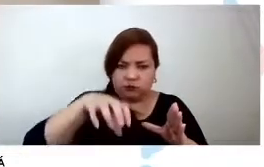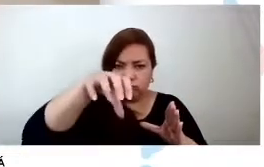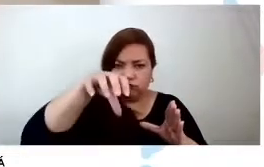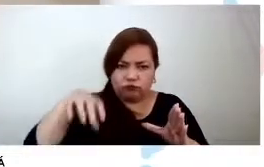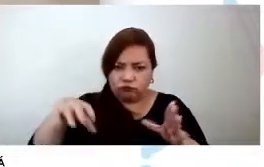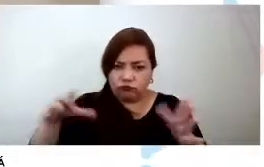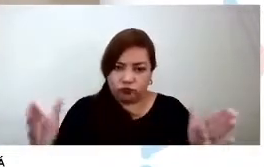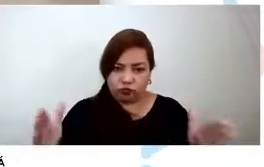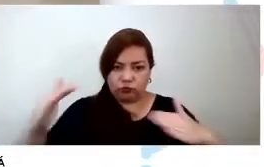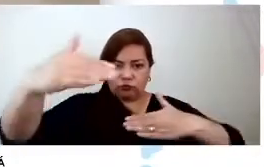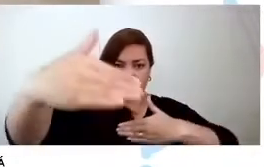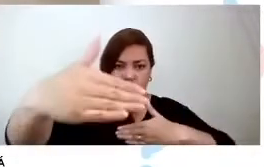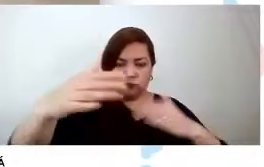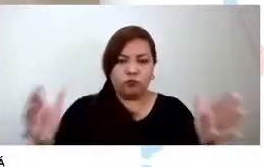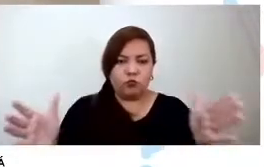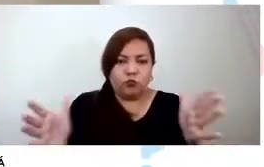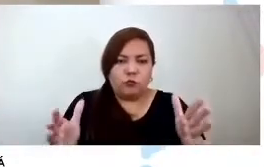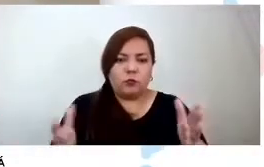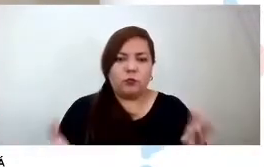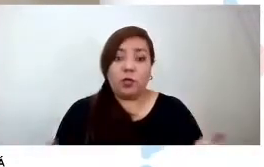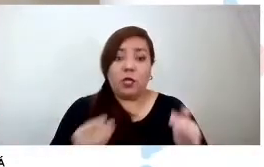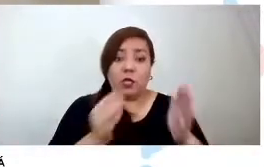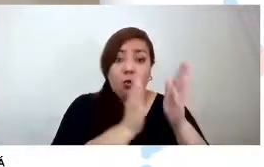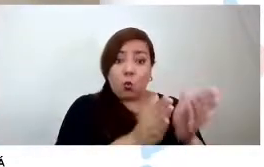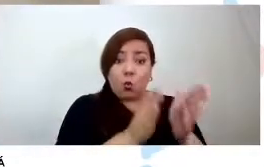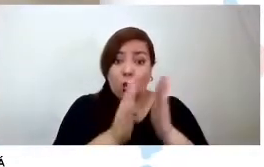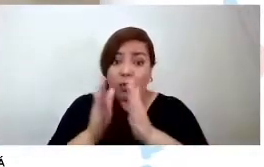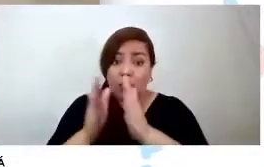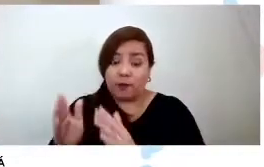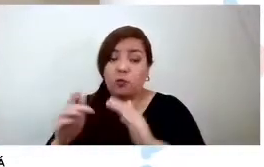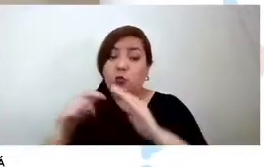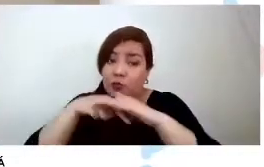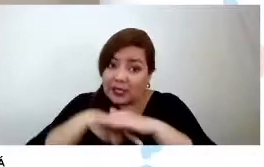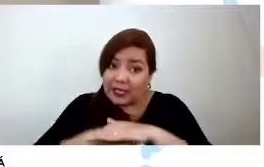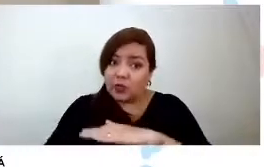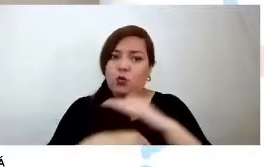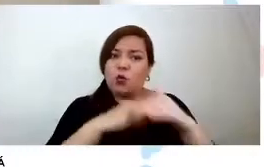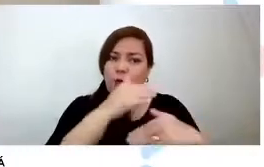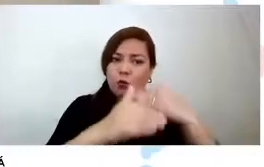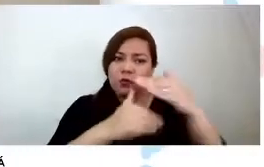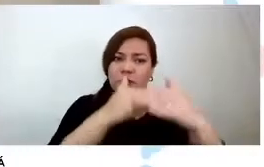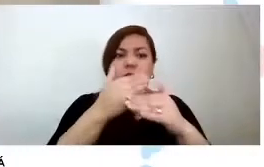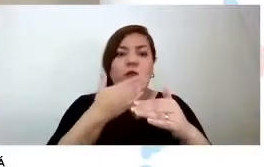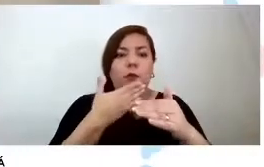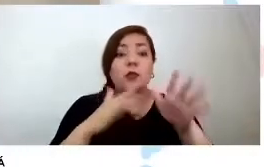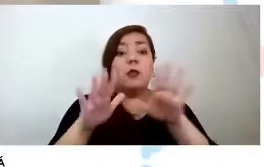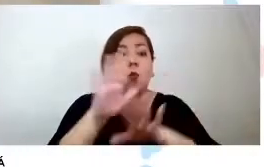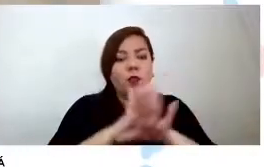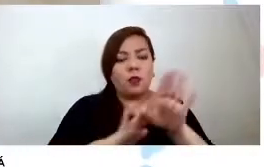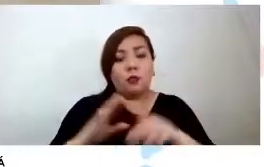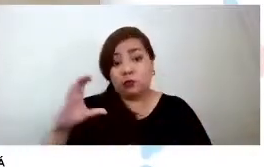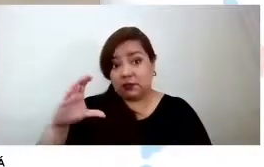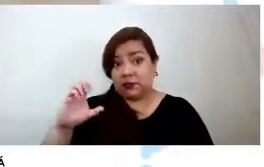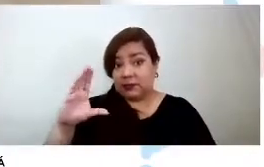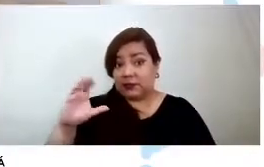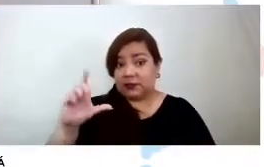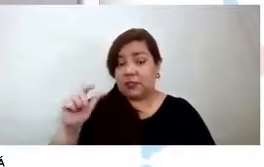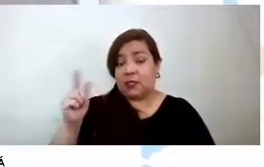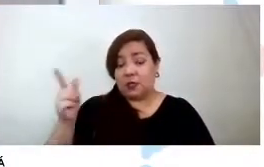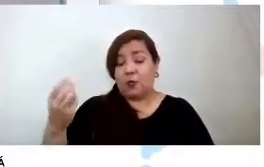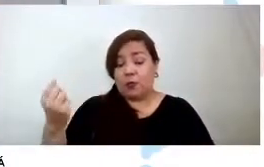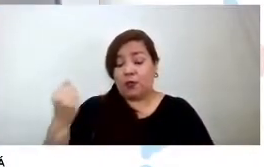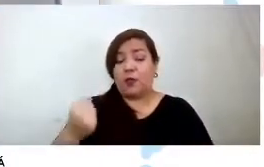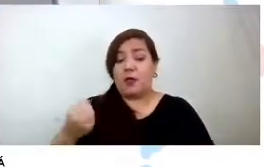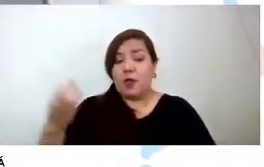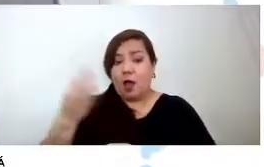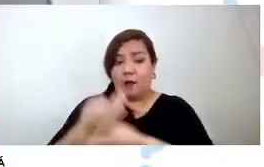porque en realidad que esto responde a un ordenamiento interno y a un proceso de conservación. Así que Cecilia nos puede hablar un poquito mientras yo voy a ir